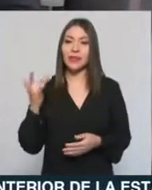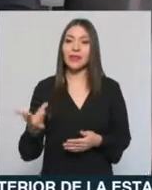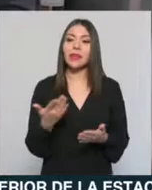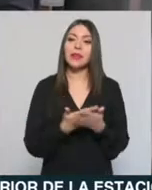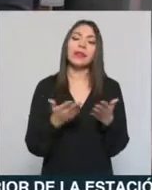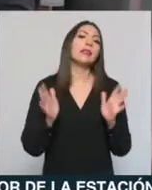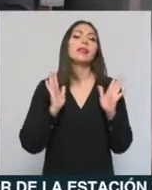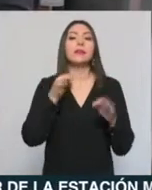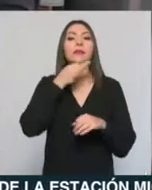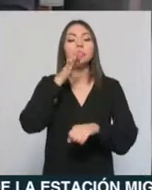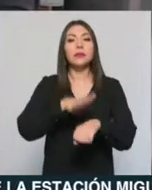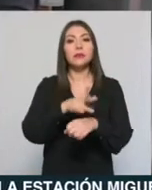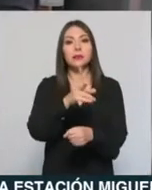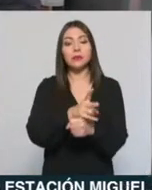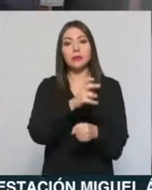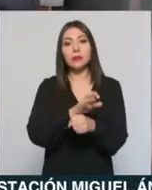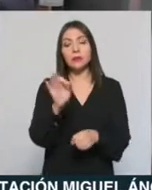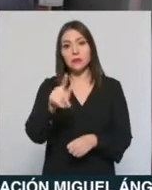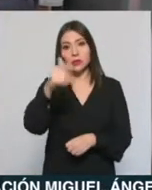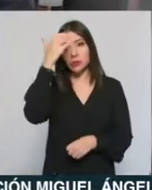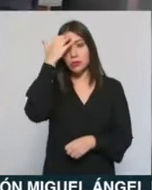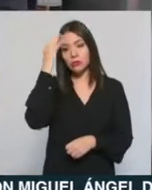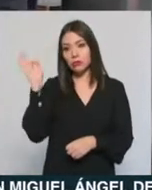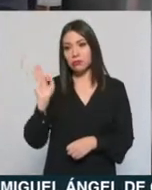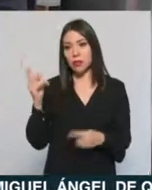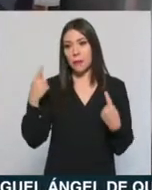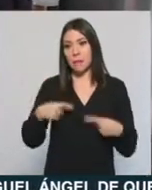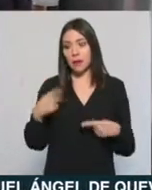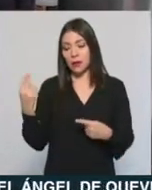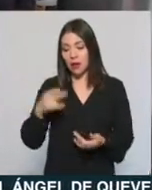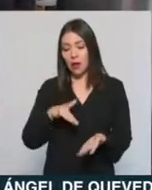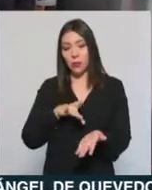está la invitación. Si usted conoce a alguna persona que necesite de todos estos